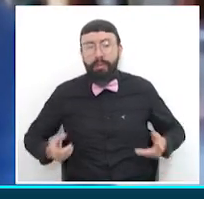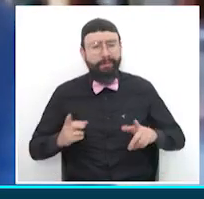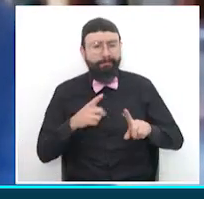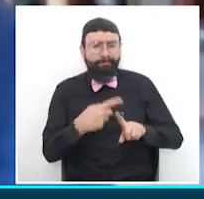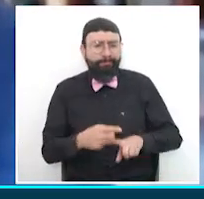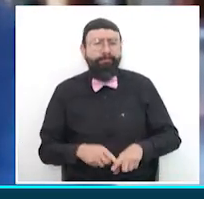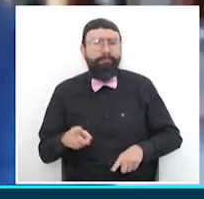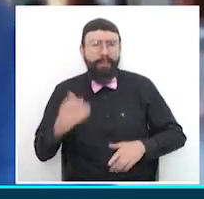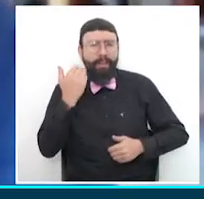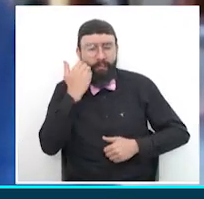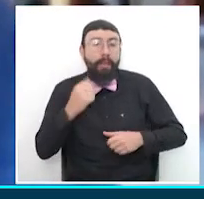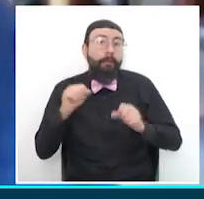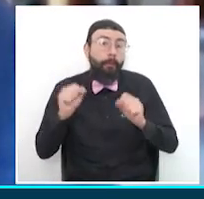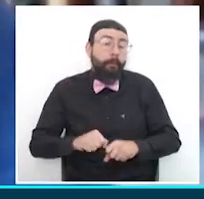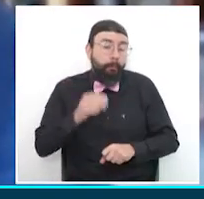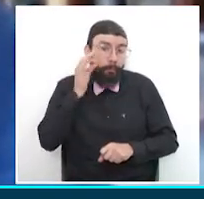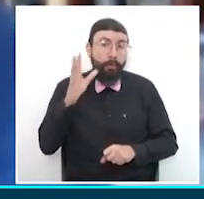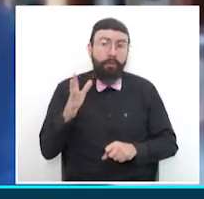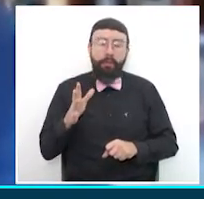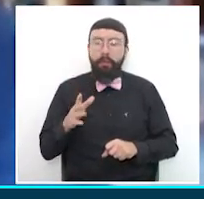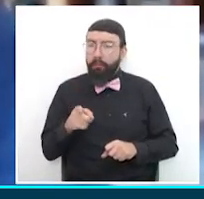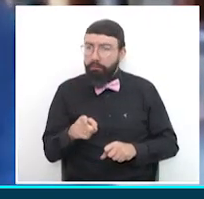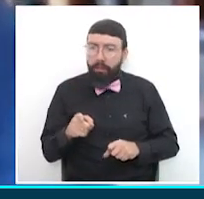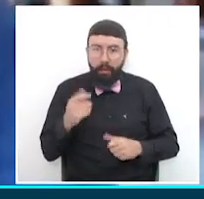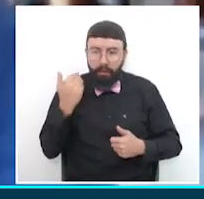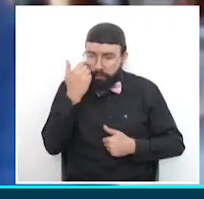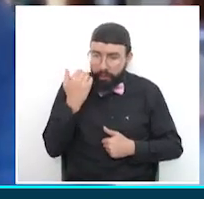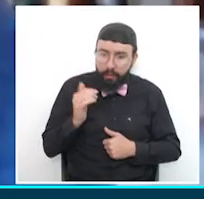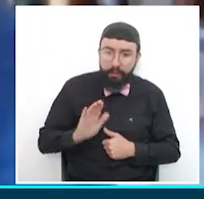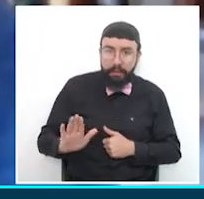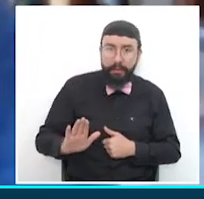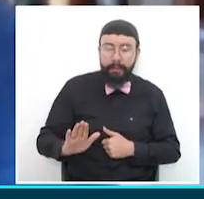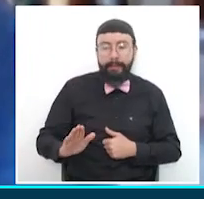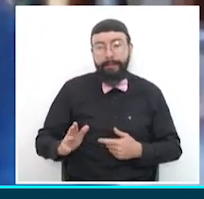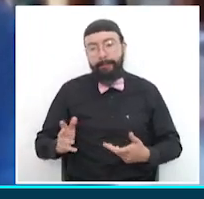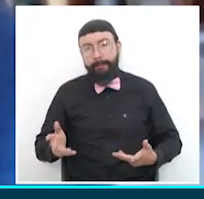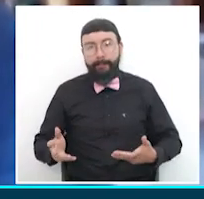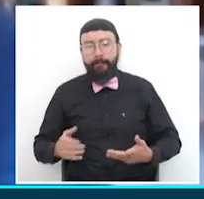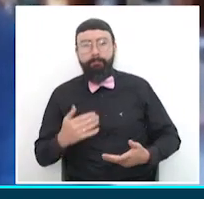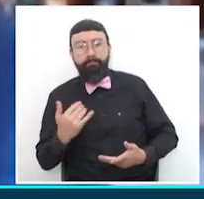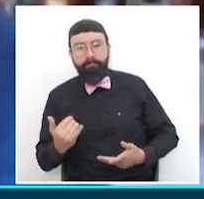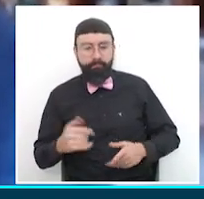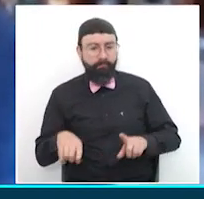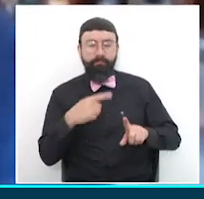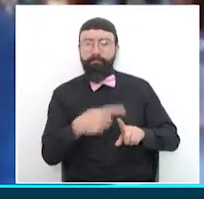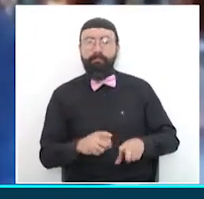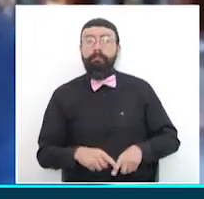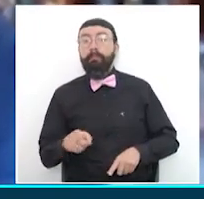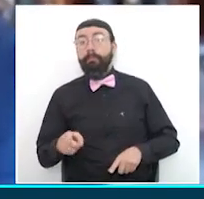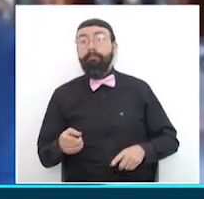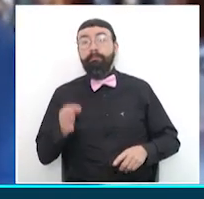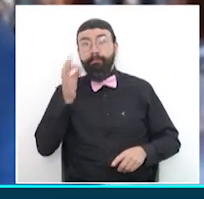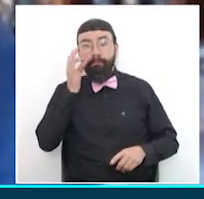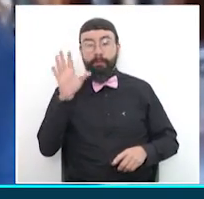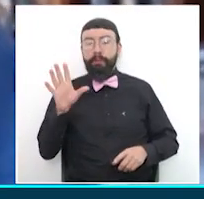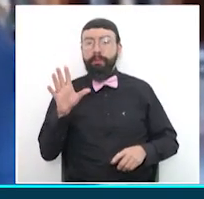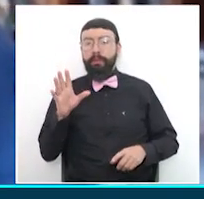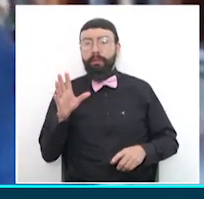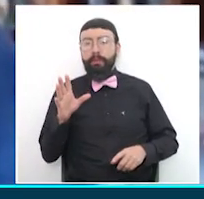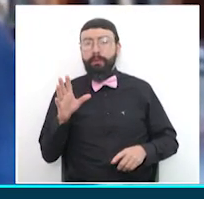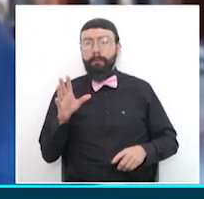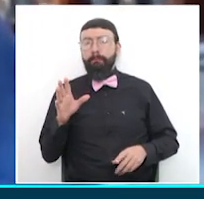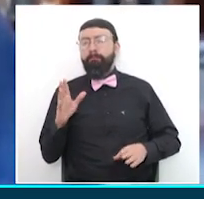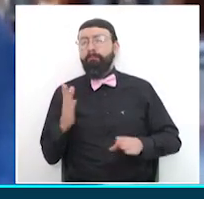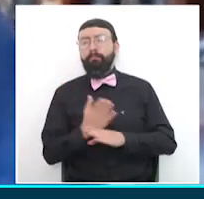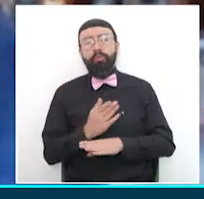otras. Entonces, al sufrir una complicación, pues estos sistemas van a afectarse durante todo